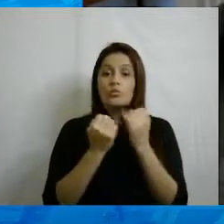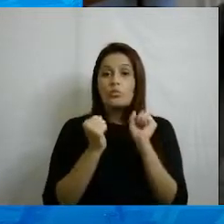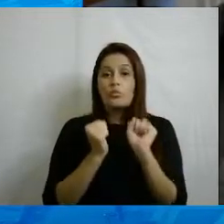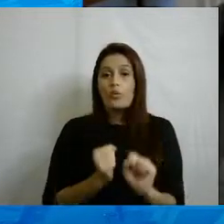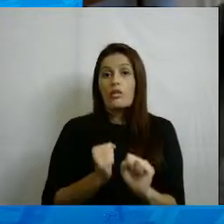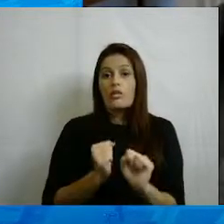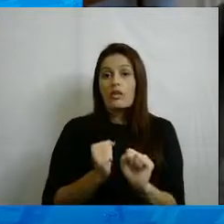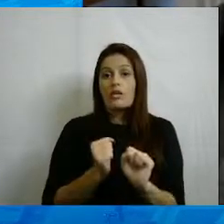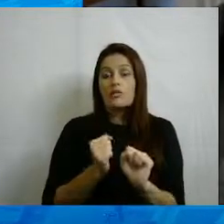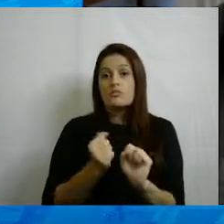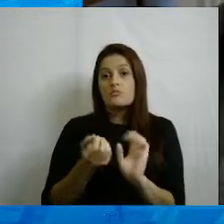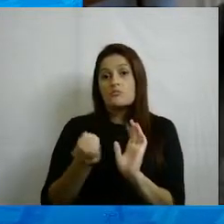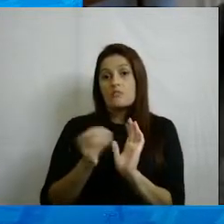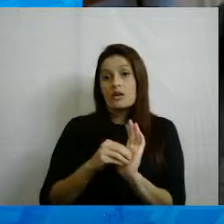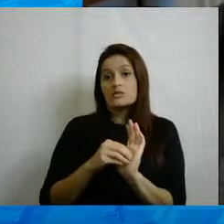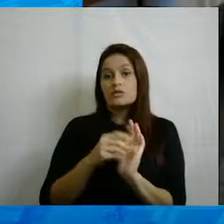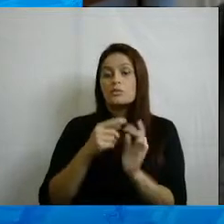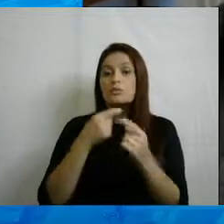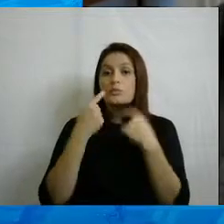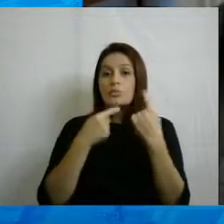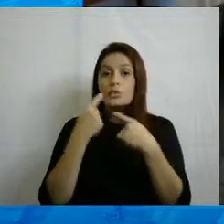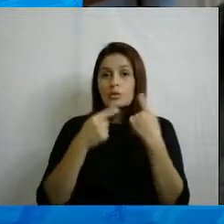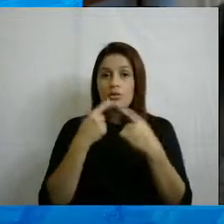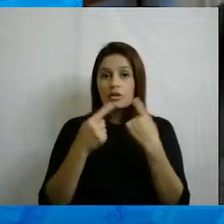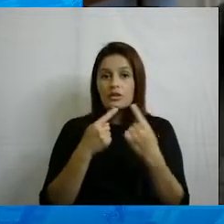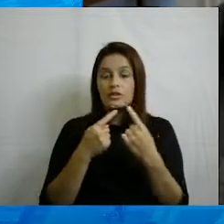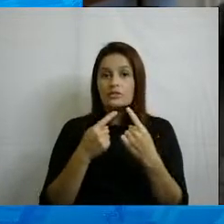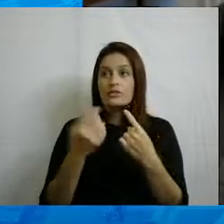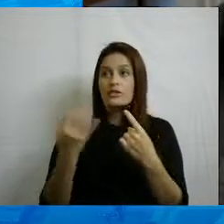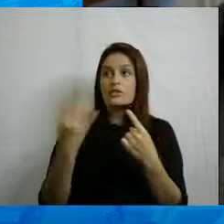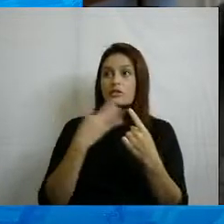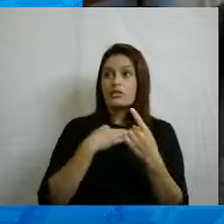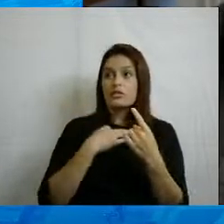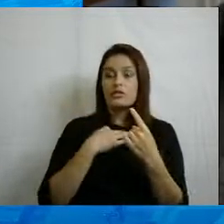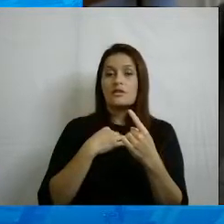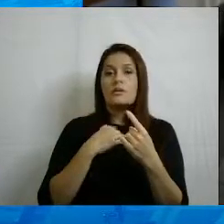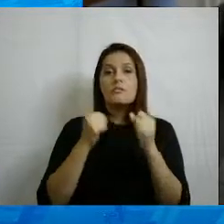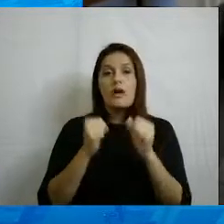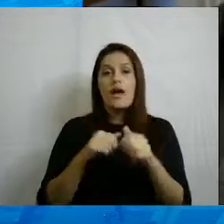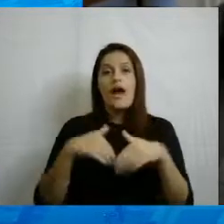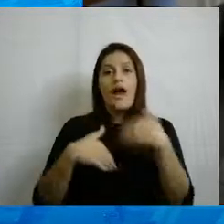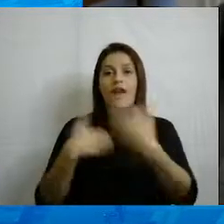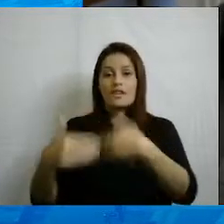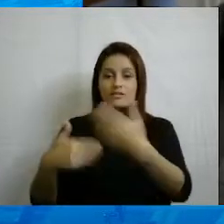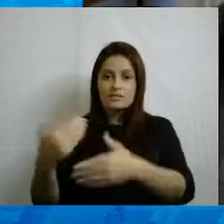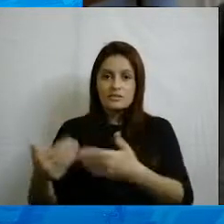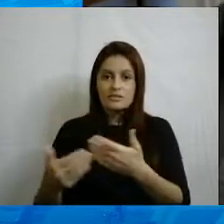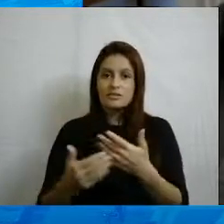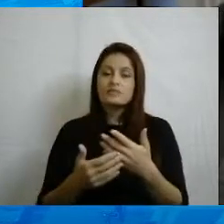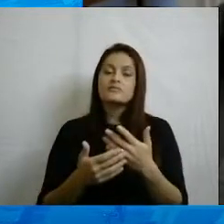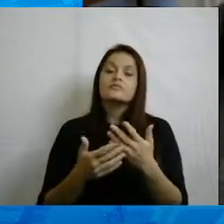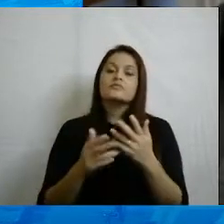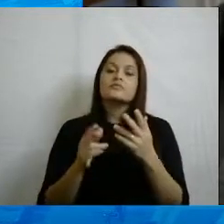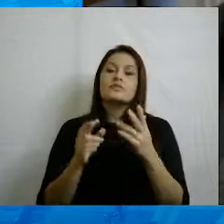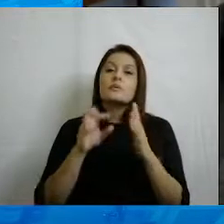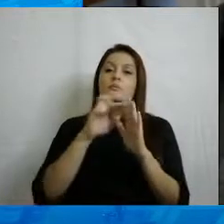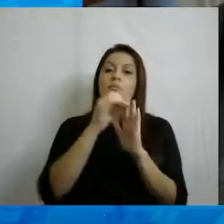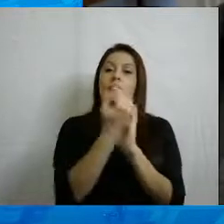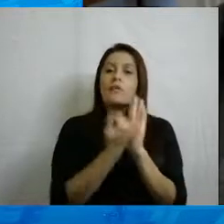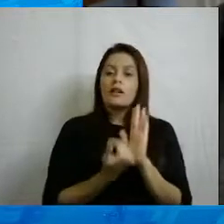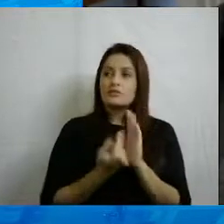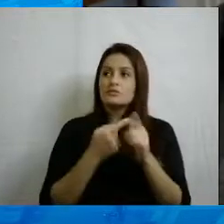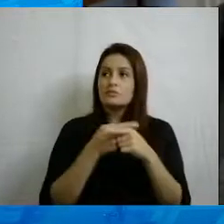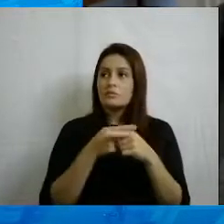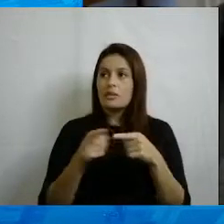de las consultas que hoy día la dirigente Hilda nos dijo para poder tener respuesta y poder avanzarla en lo concreto, ya que nos queda una semana para poder